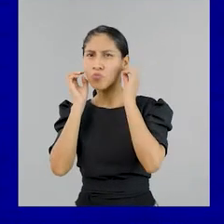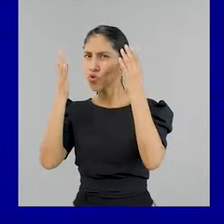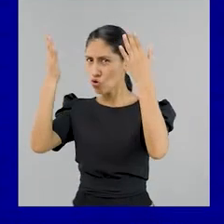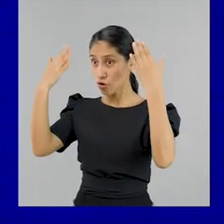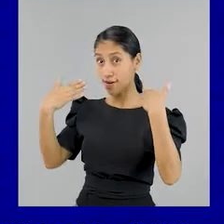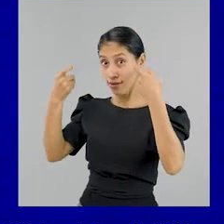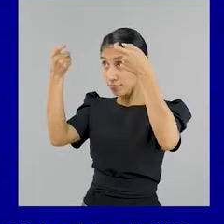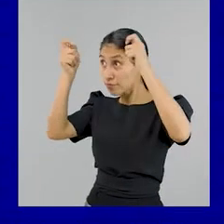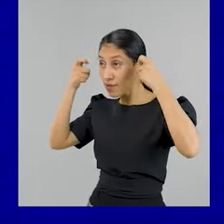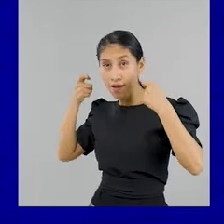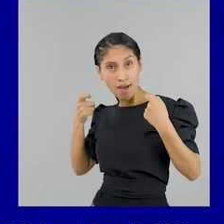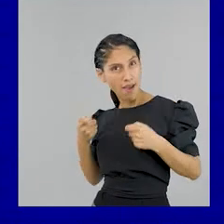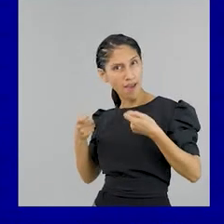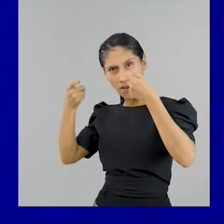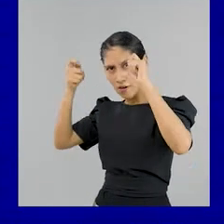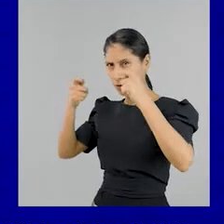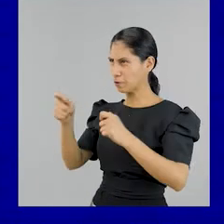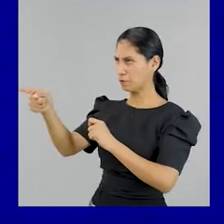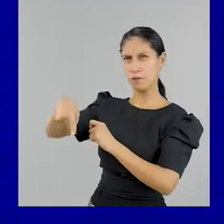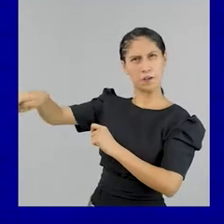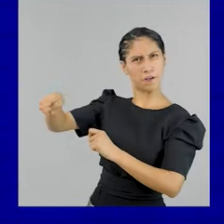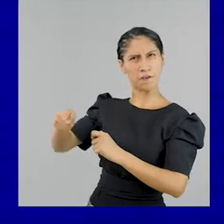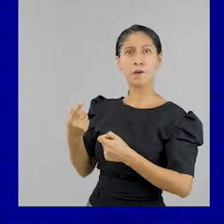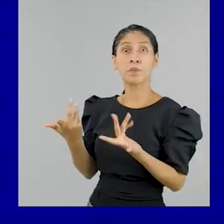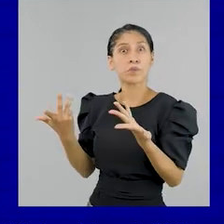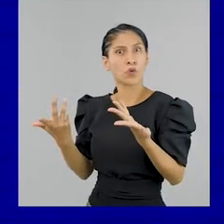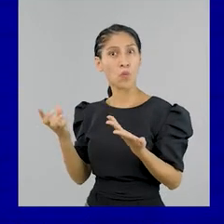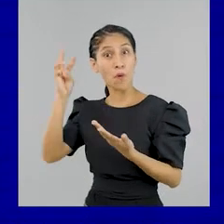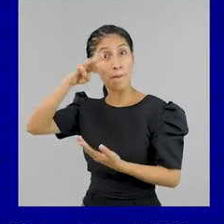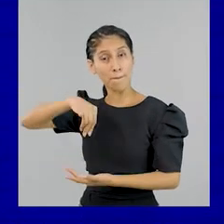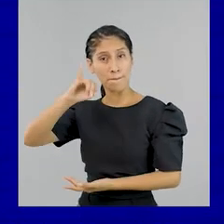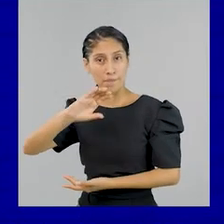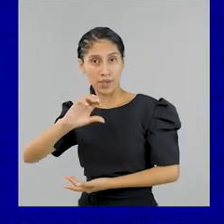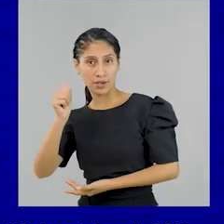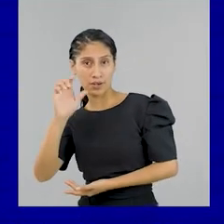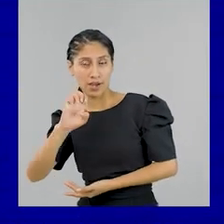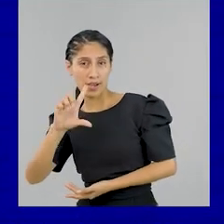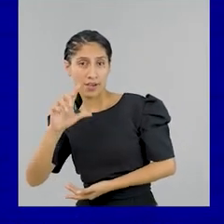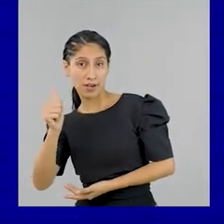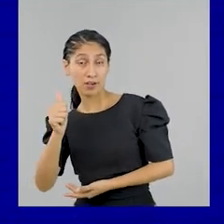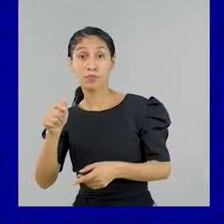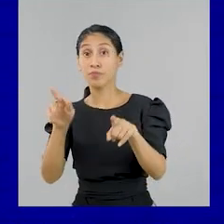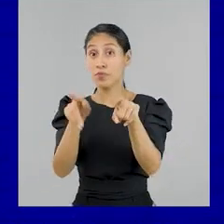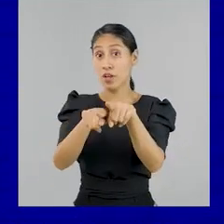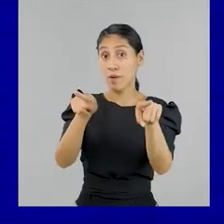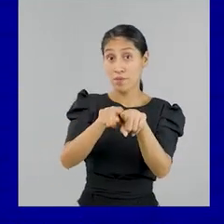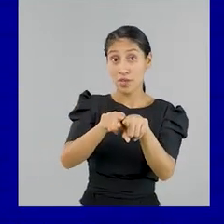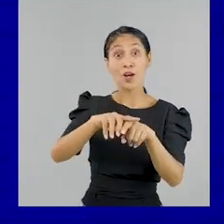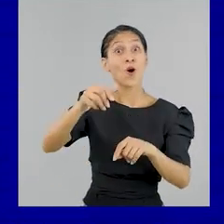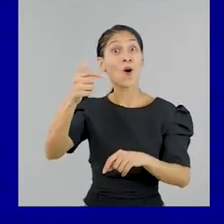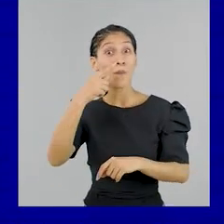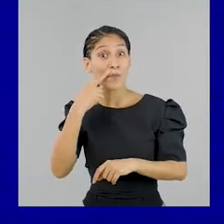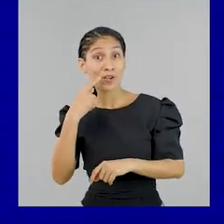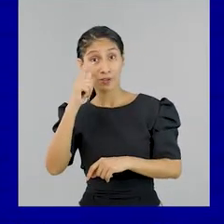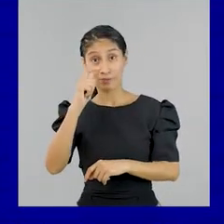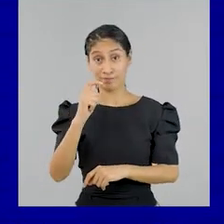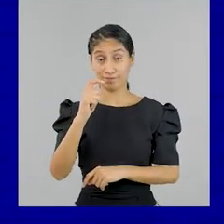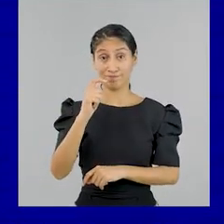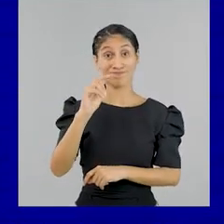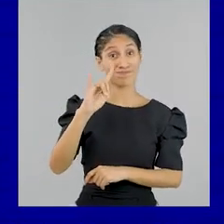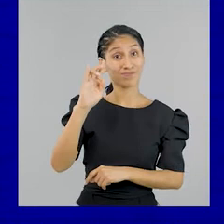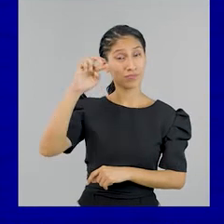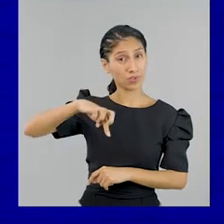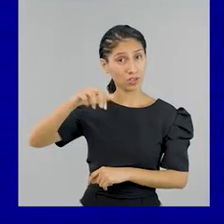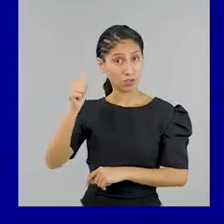Micaela Bastidas en un personaje activo en la rebelión. En su obra de teatro, Túpac Amaru, en cambio, sí figura como